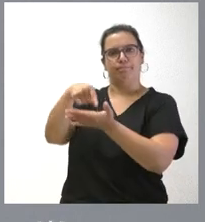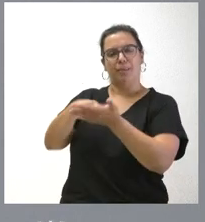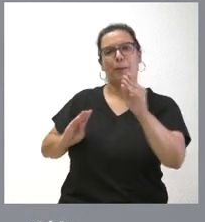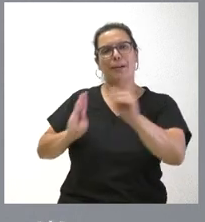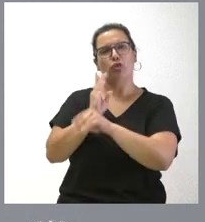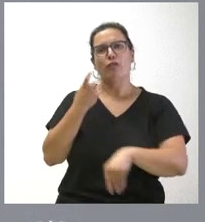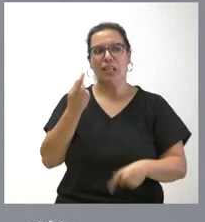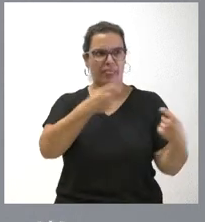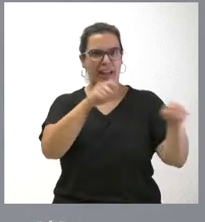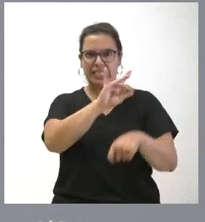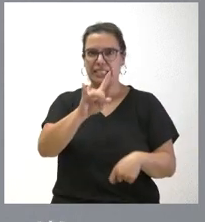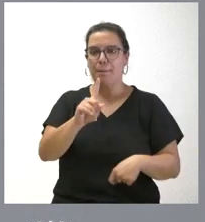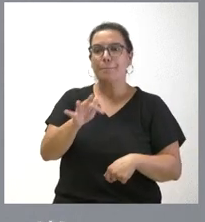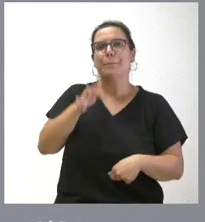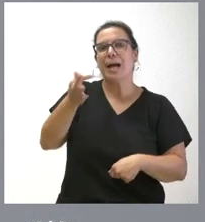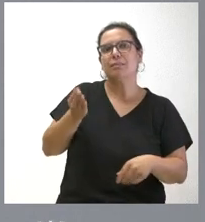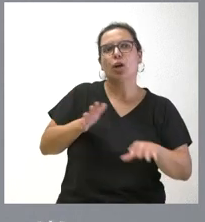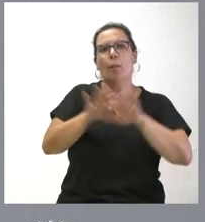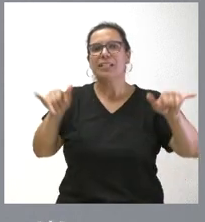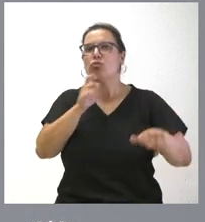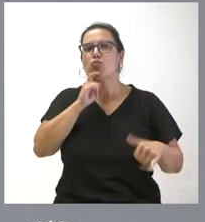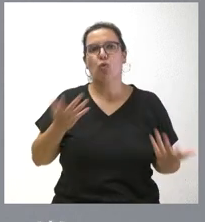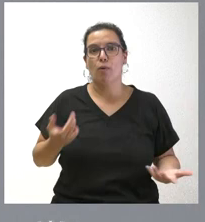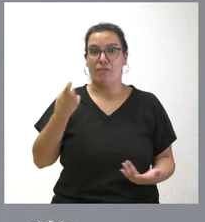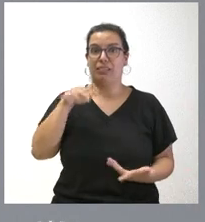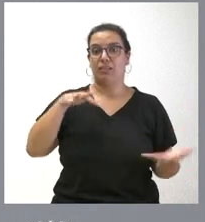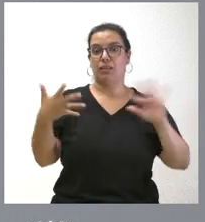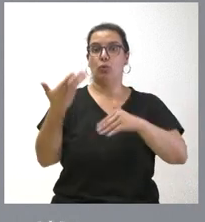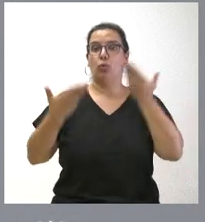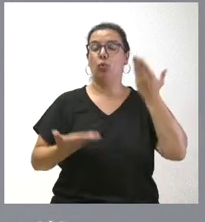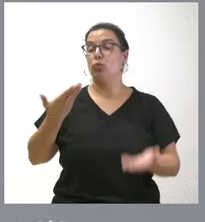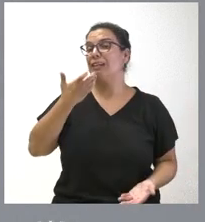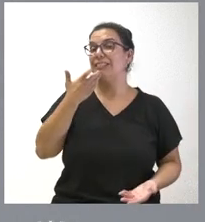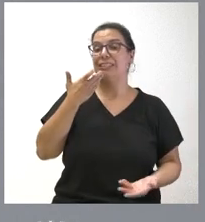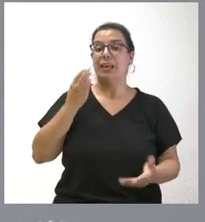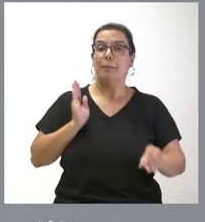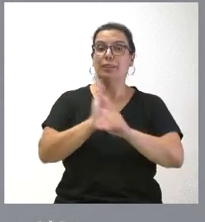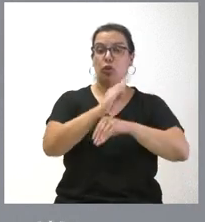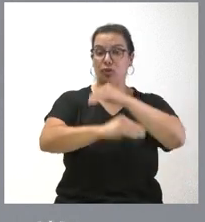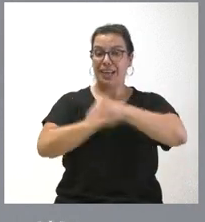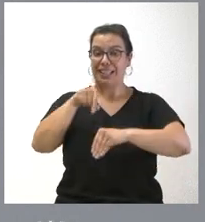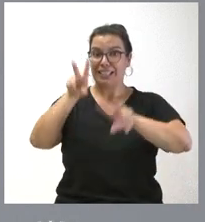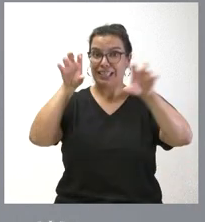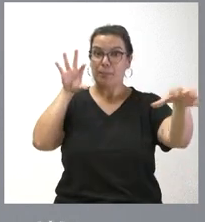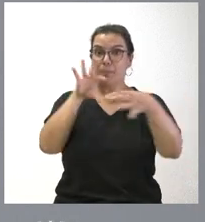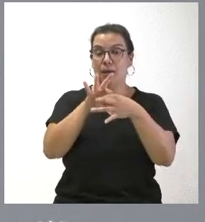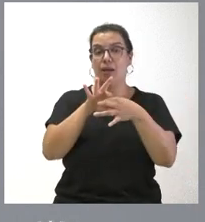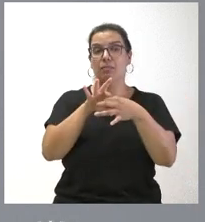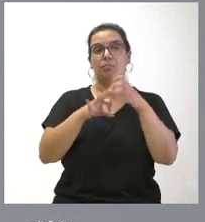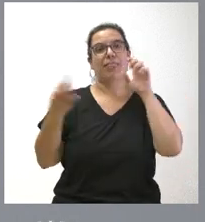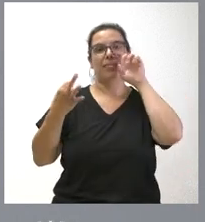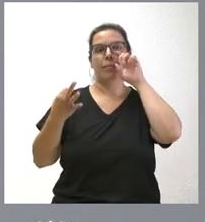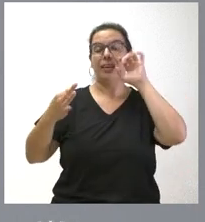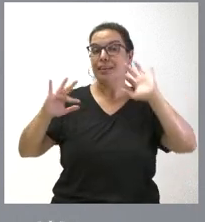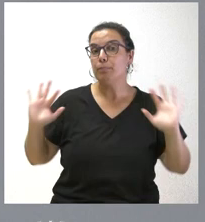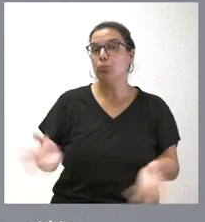inversiones para garantizar una transición justa y que cualquier inversión que se lleve a cabo en esta materia tiene que ser